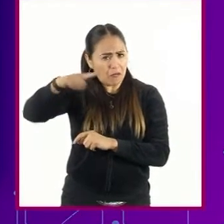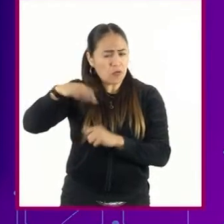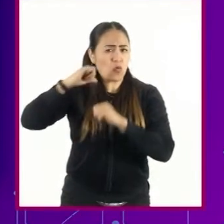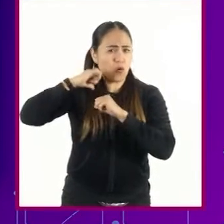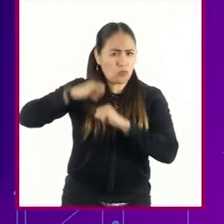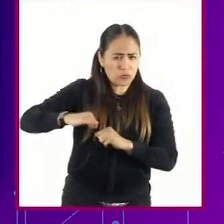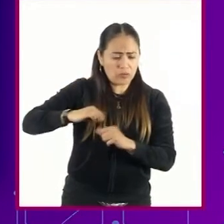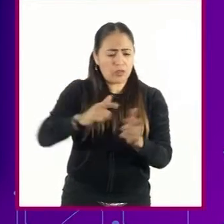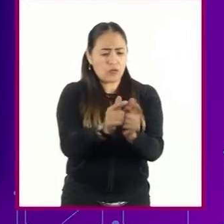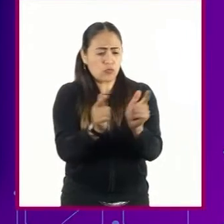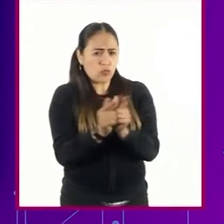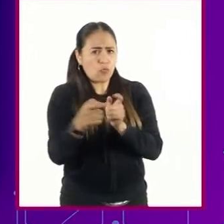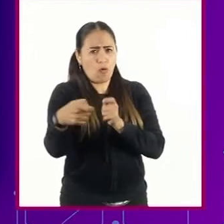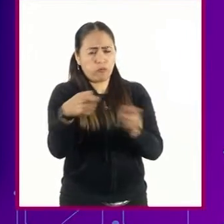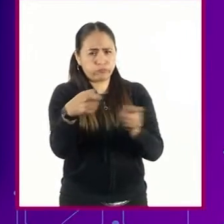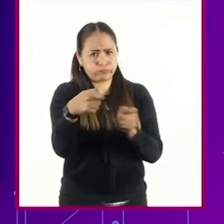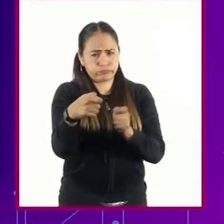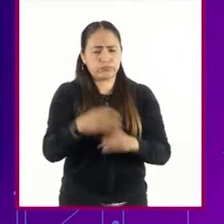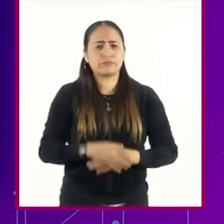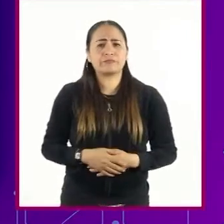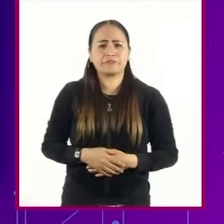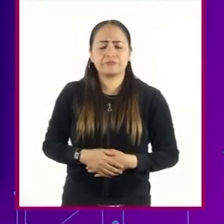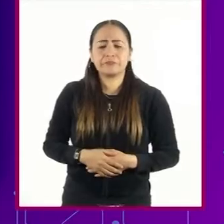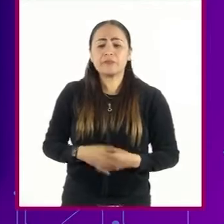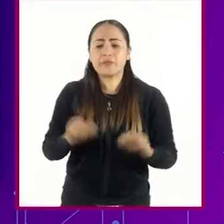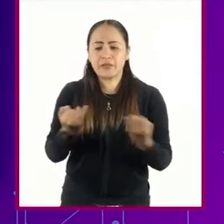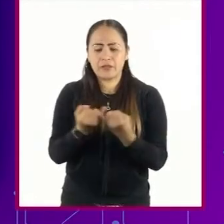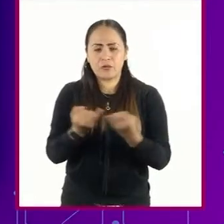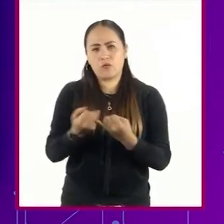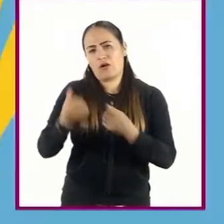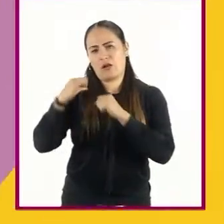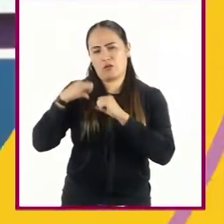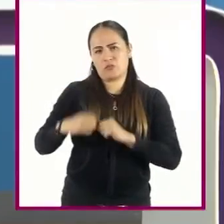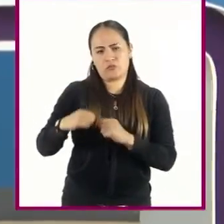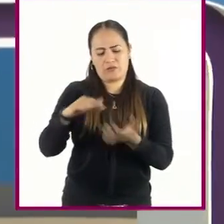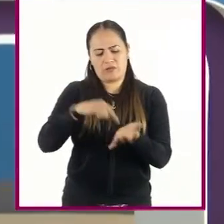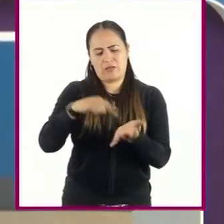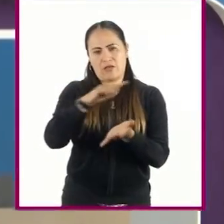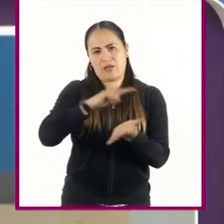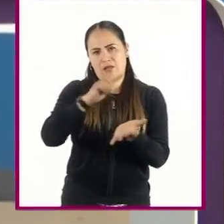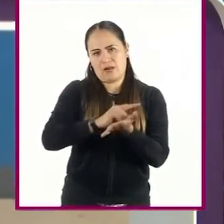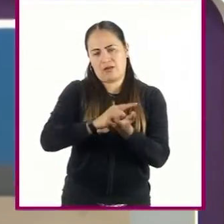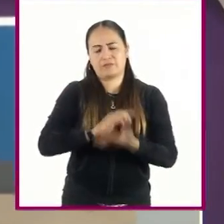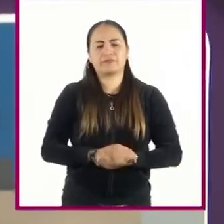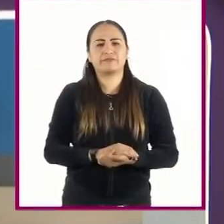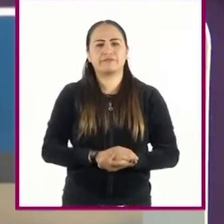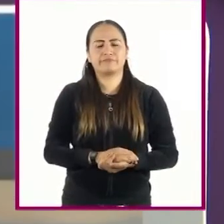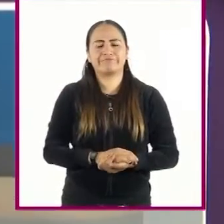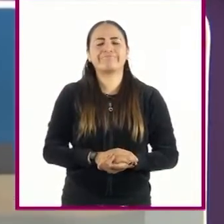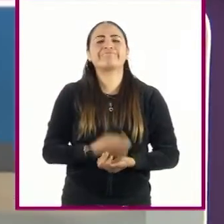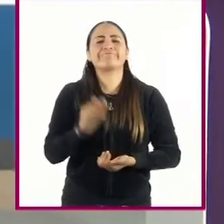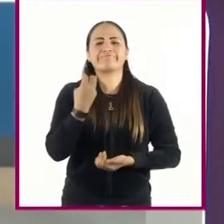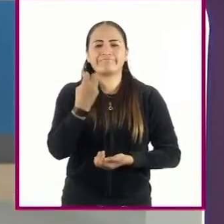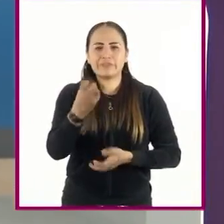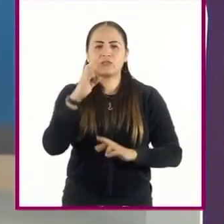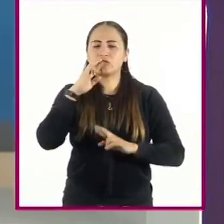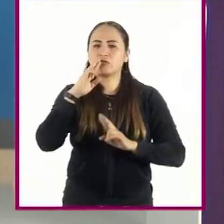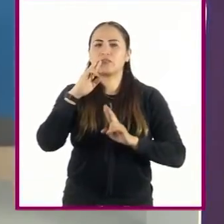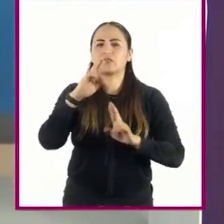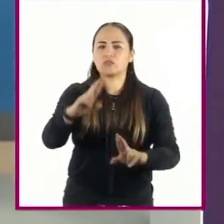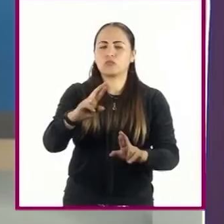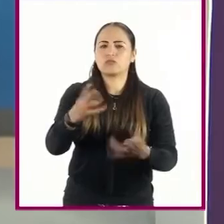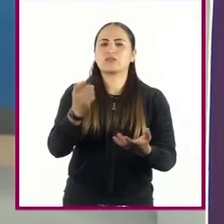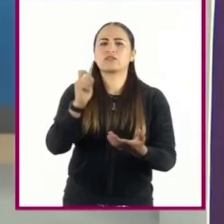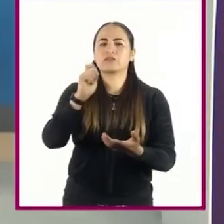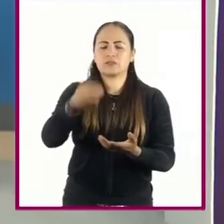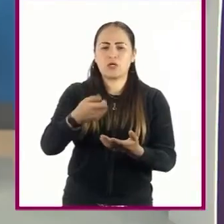un grupo, y los diferentes tipos de autoridad legal, ¿no? Con la respuesta nos queda claro que la justicia se